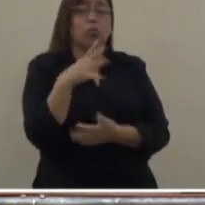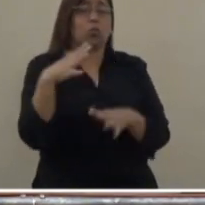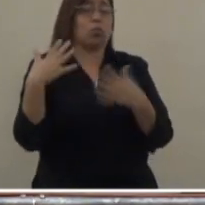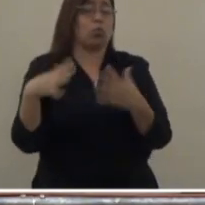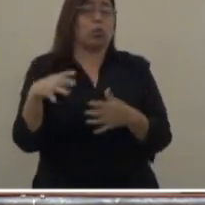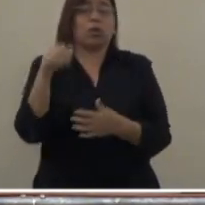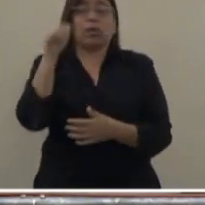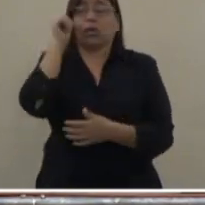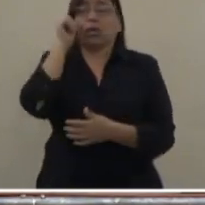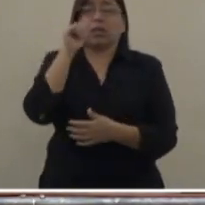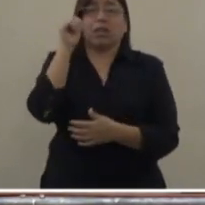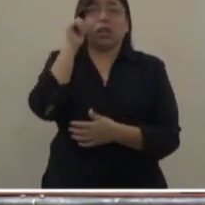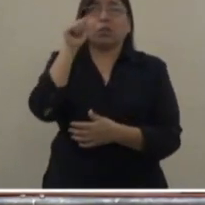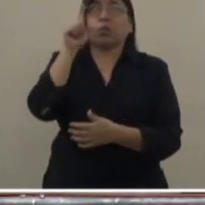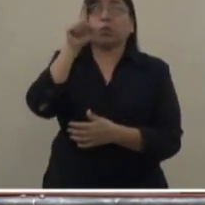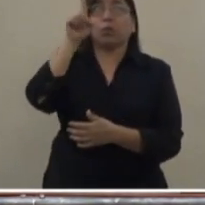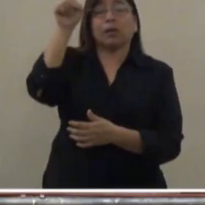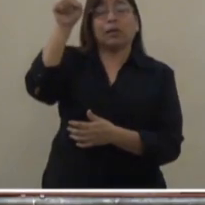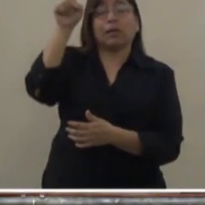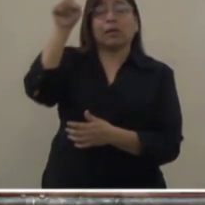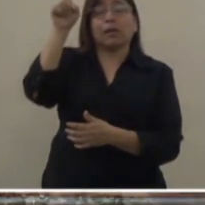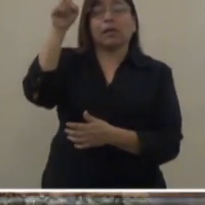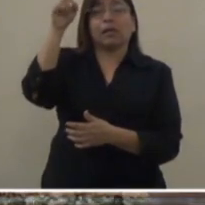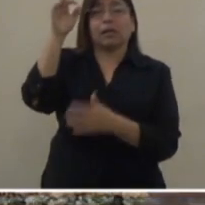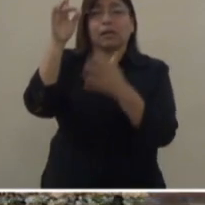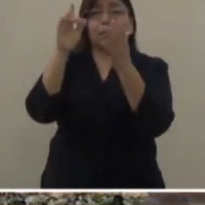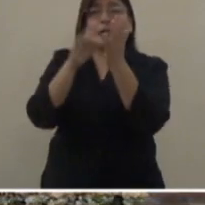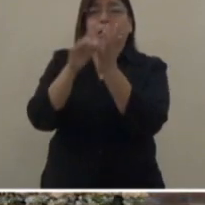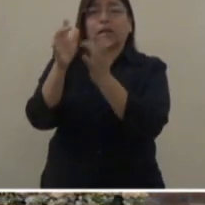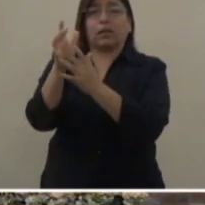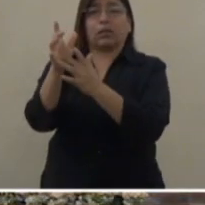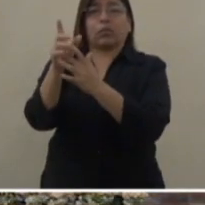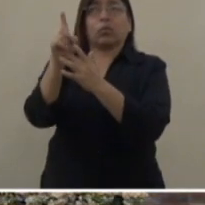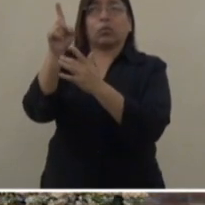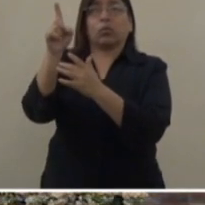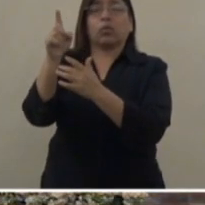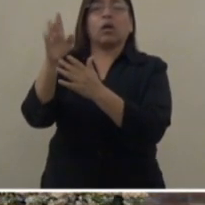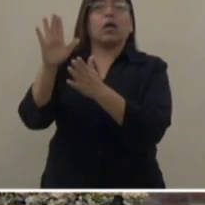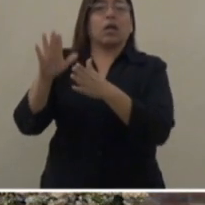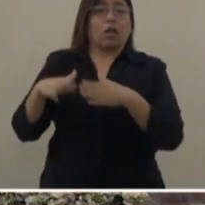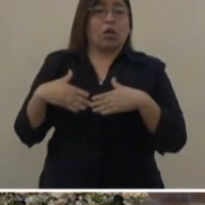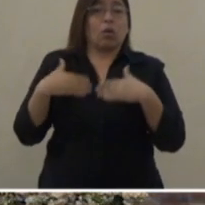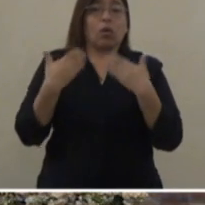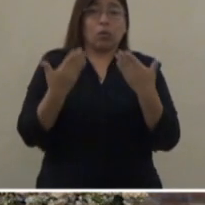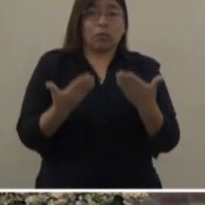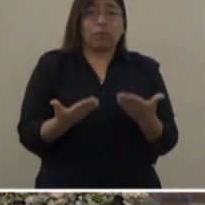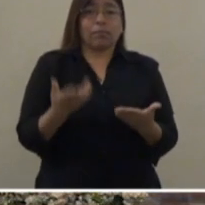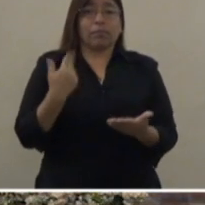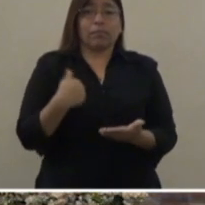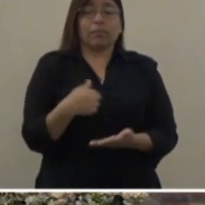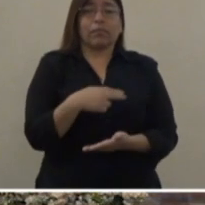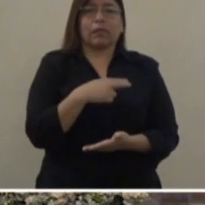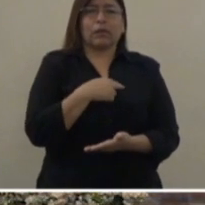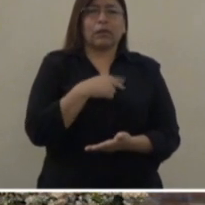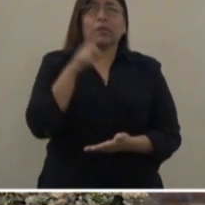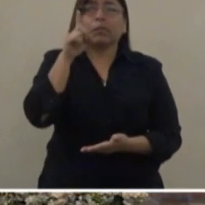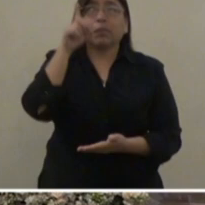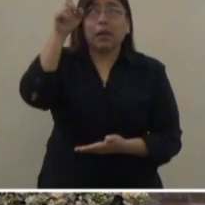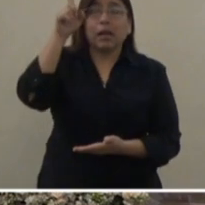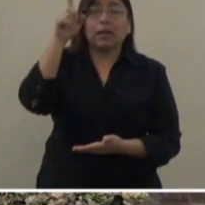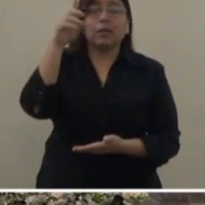ilimitado, porque Cristo confía sin límites, disculpa